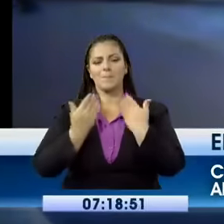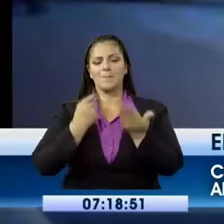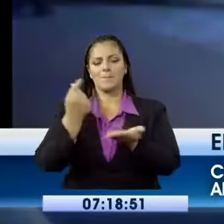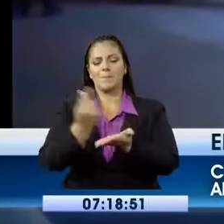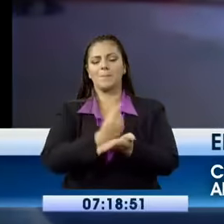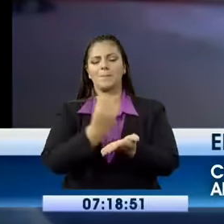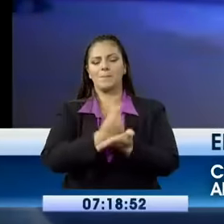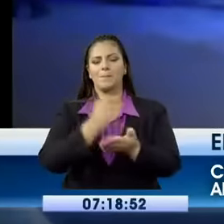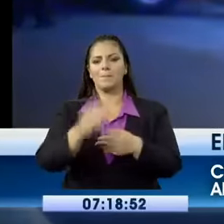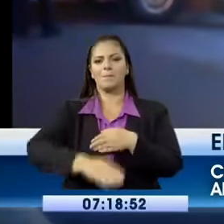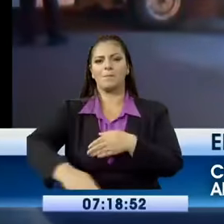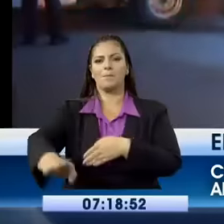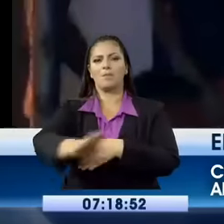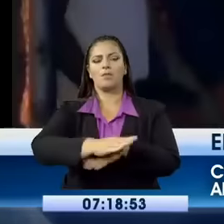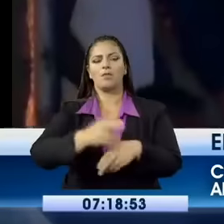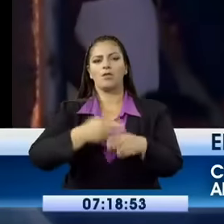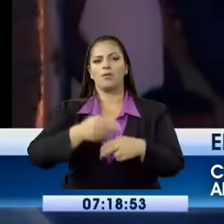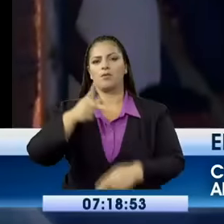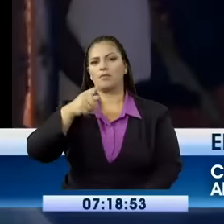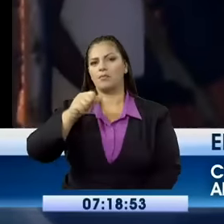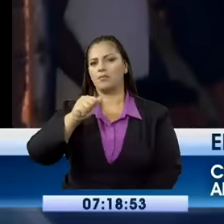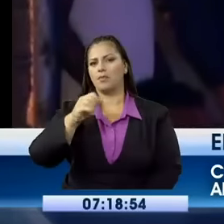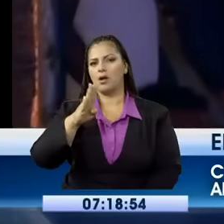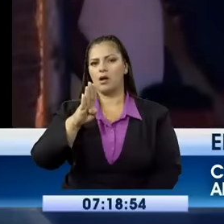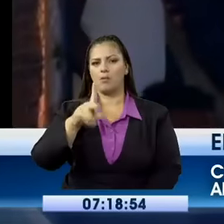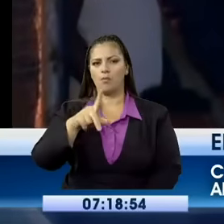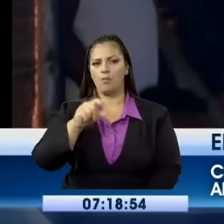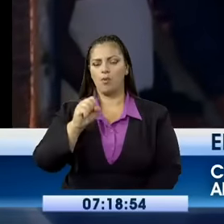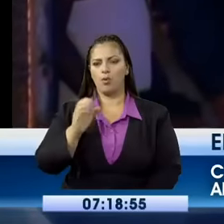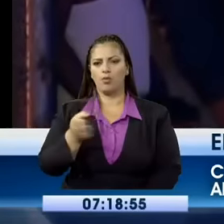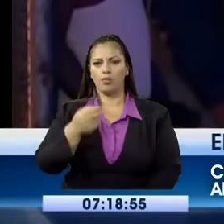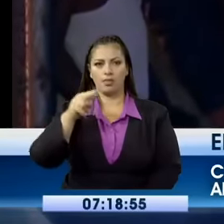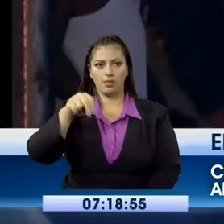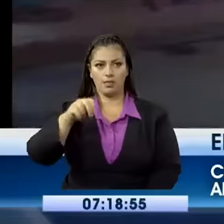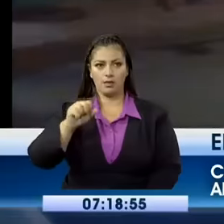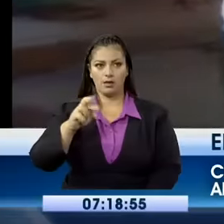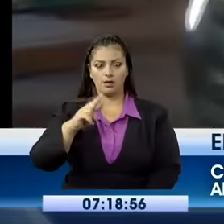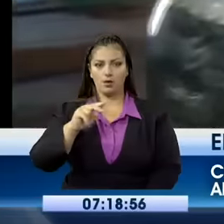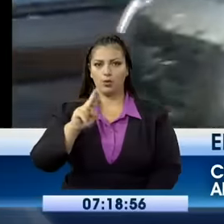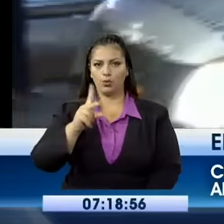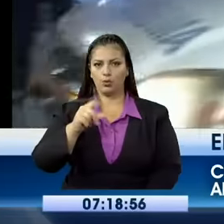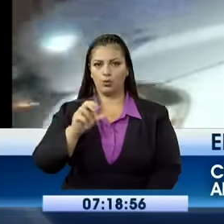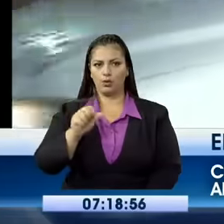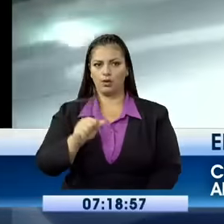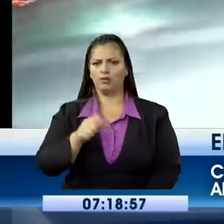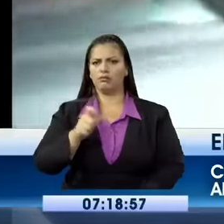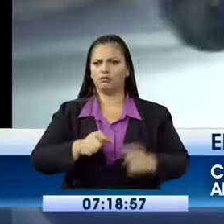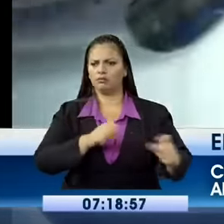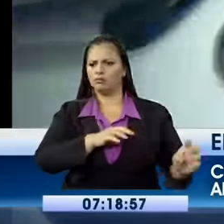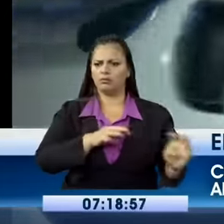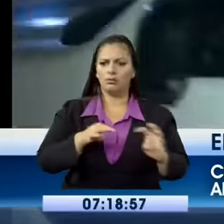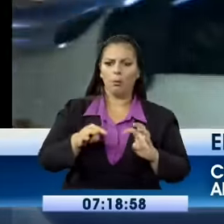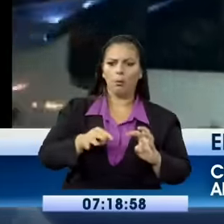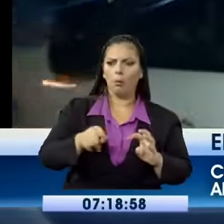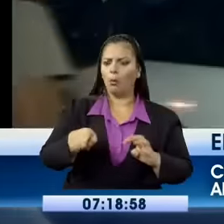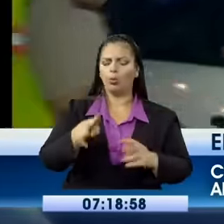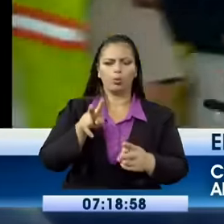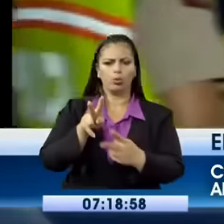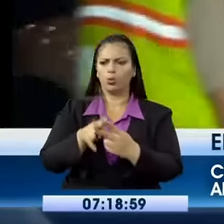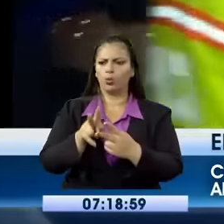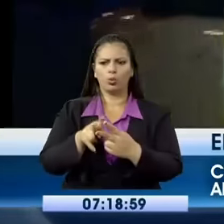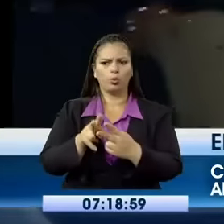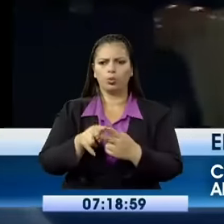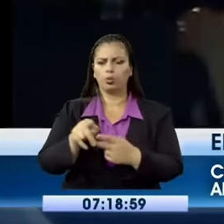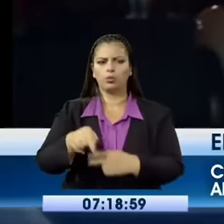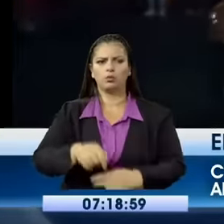sur en Guayaquil habitantes del sector dijeron no conocer a Laisa er una chica